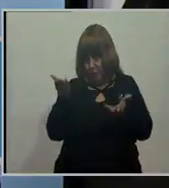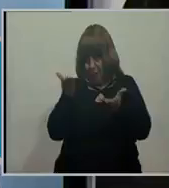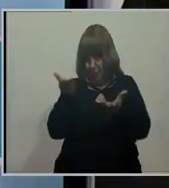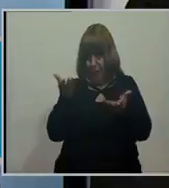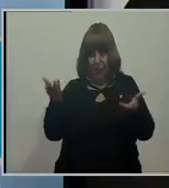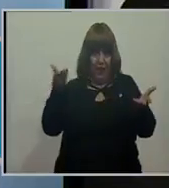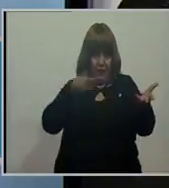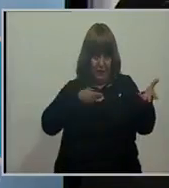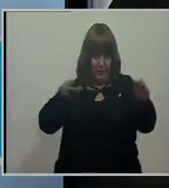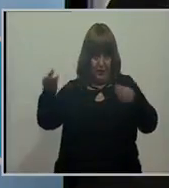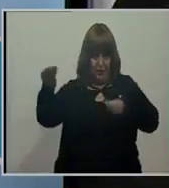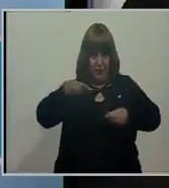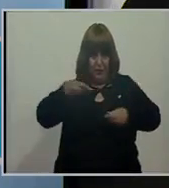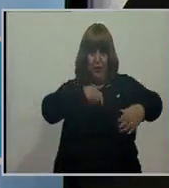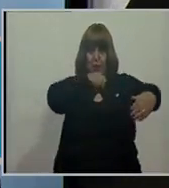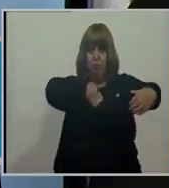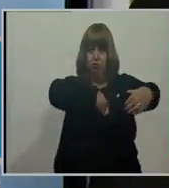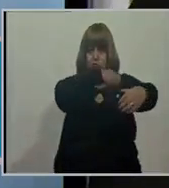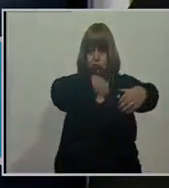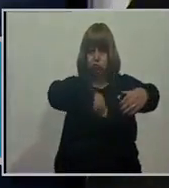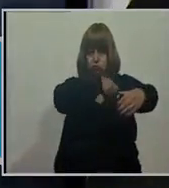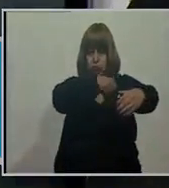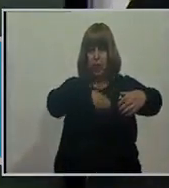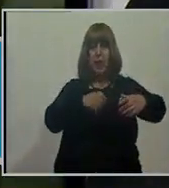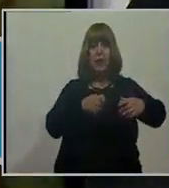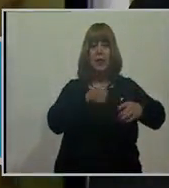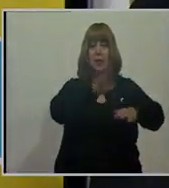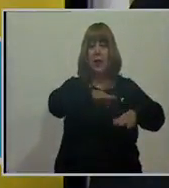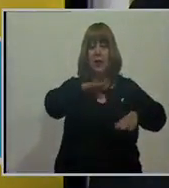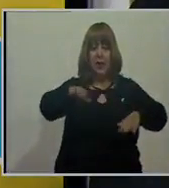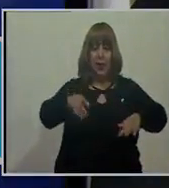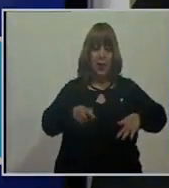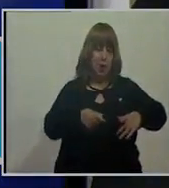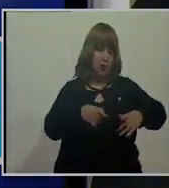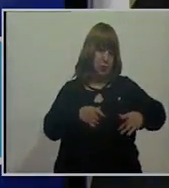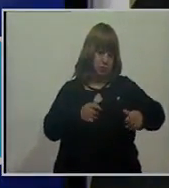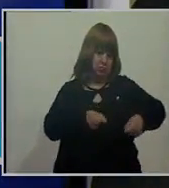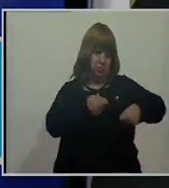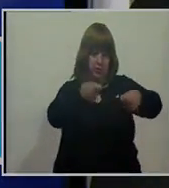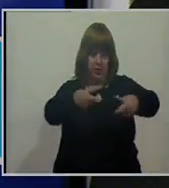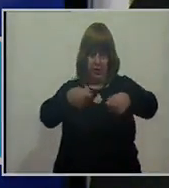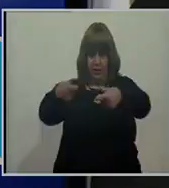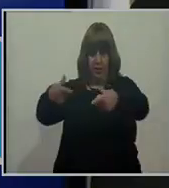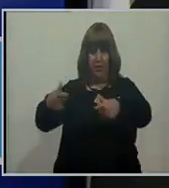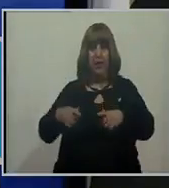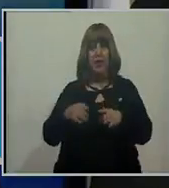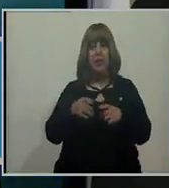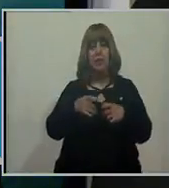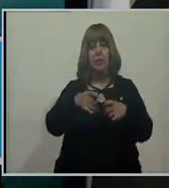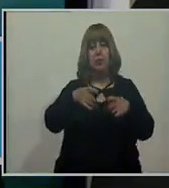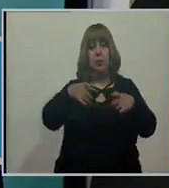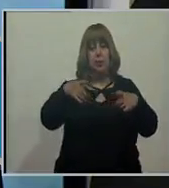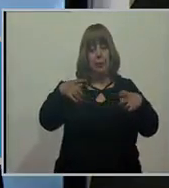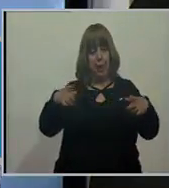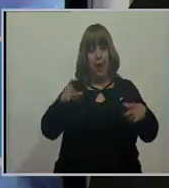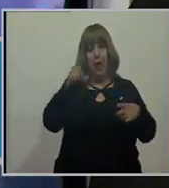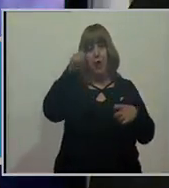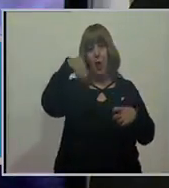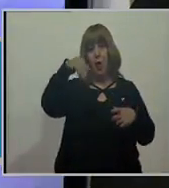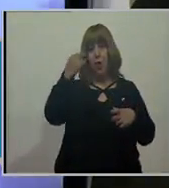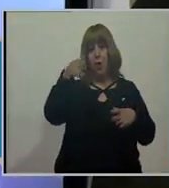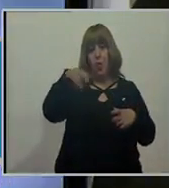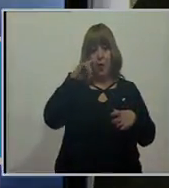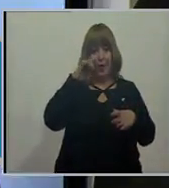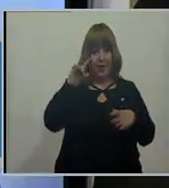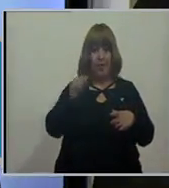tratar de que la olla estuviera llena para que los pibes comieran. Y bueno, de ahí en más se construyó comunidad. Se trabaja mucho con